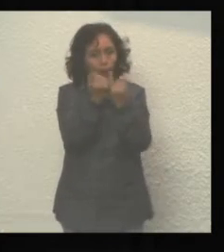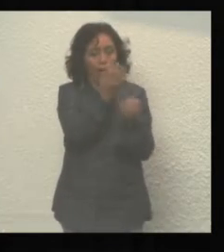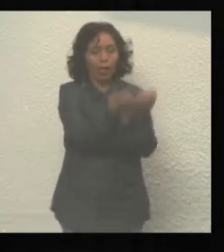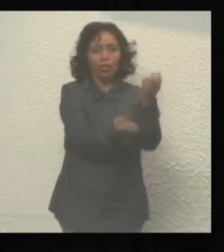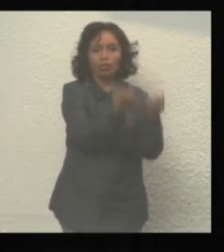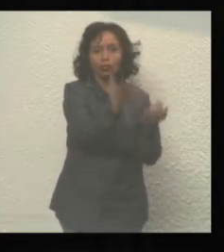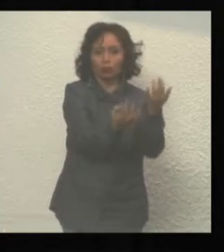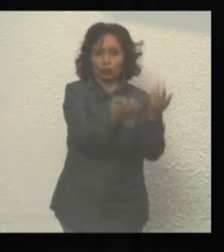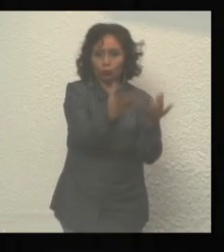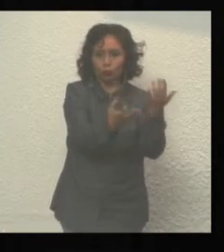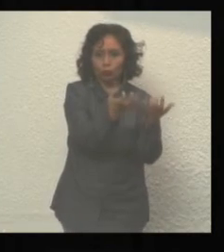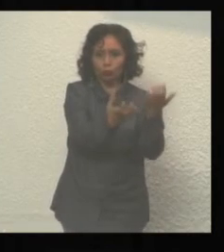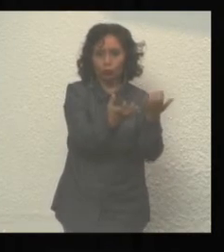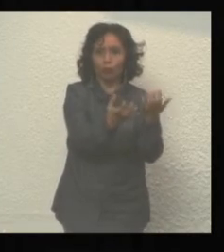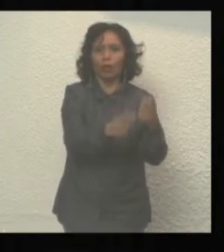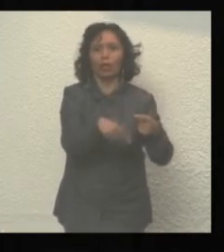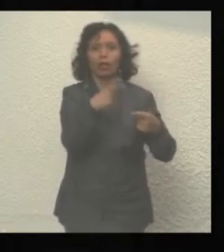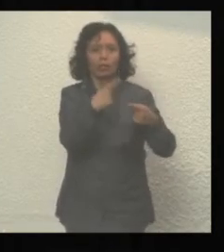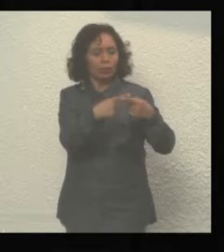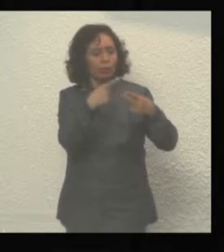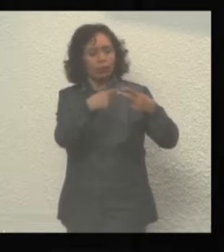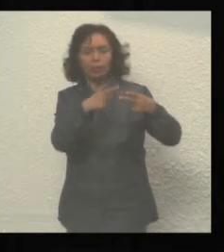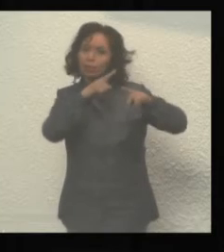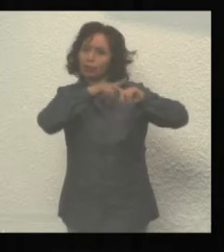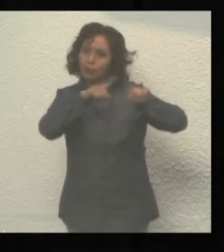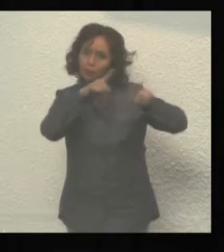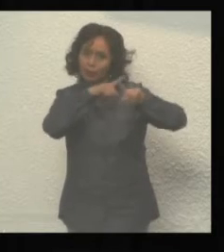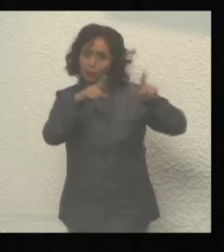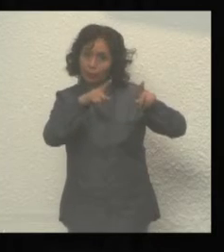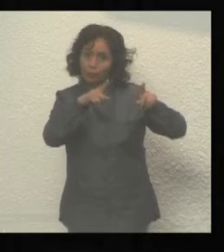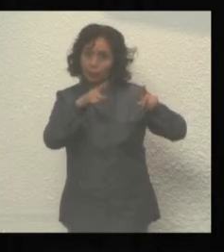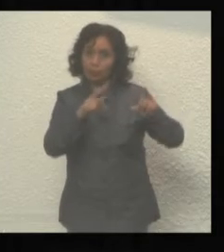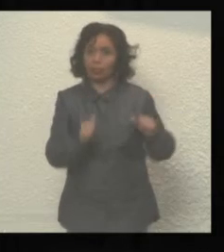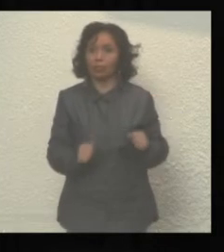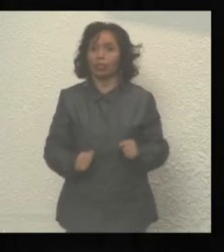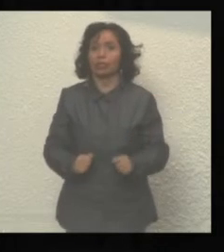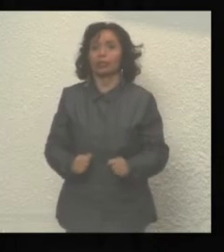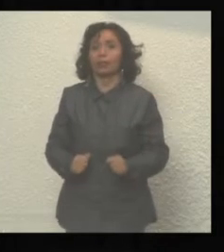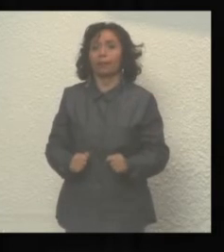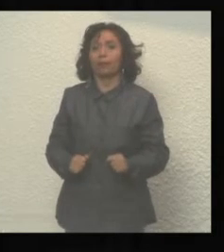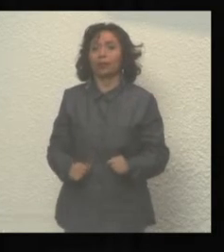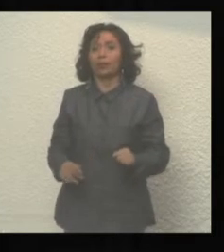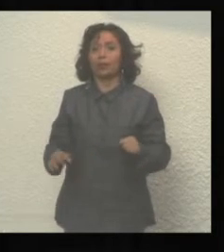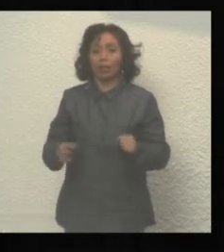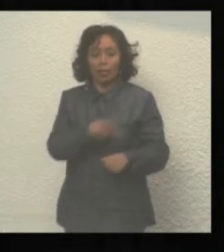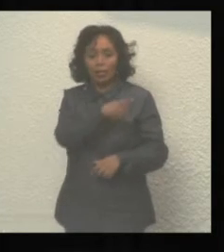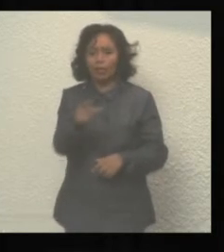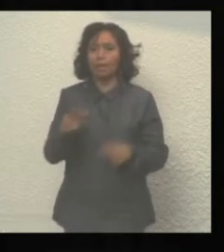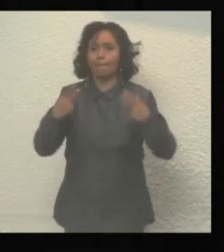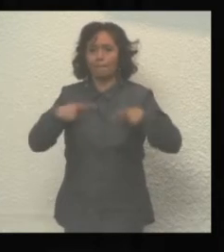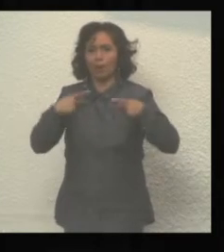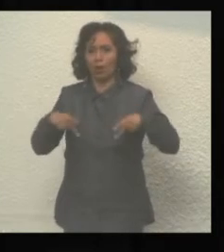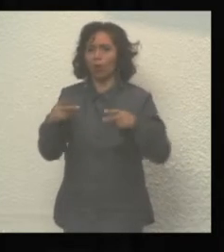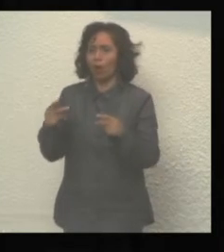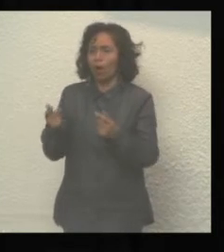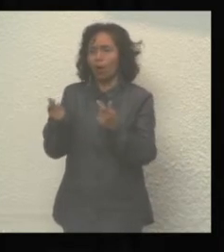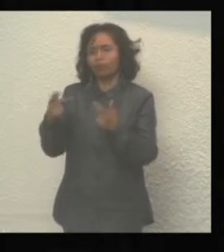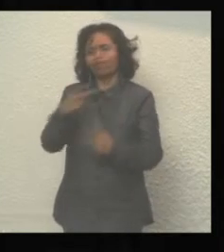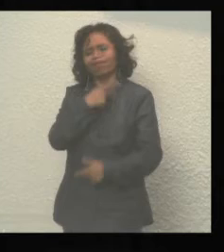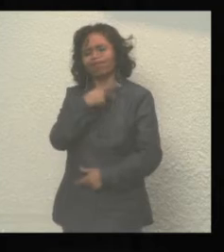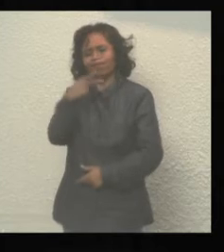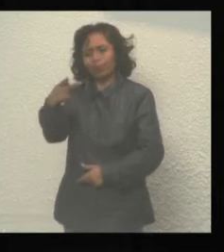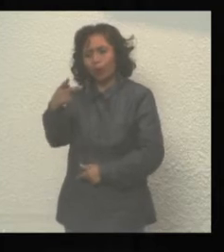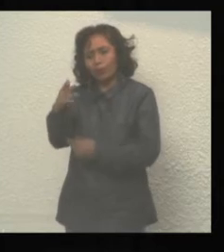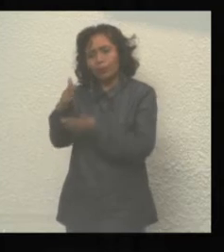ecológicas, pisos firmes, logrando índices de disminución de la pobreza. Se dio